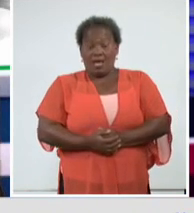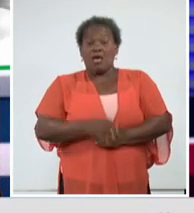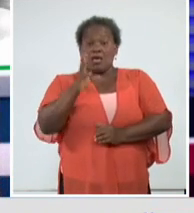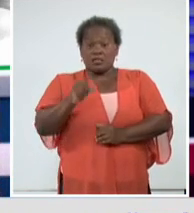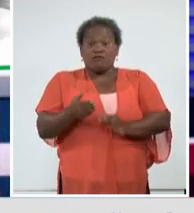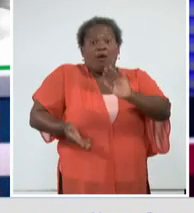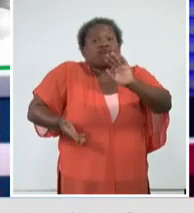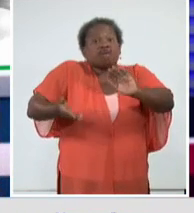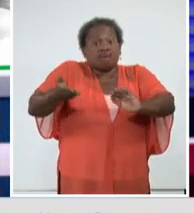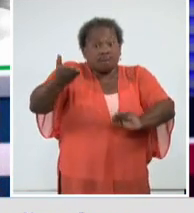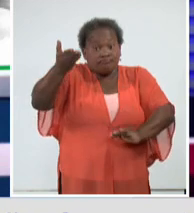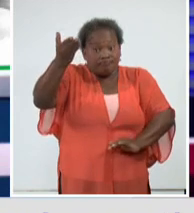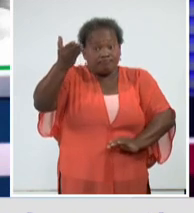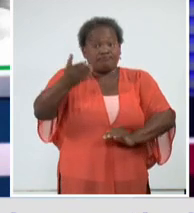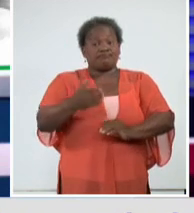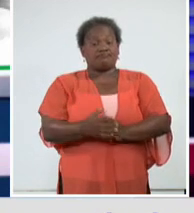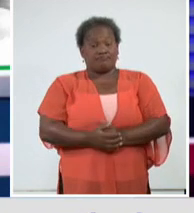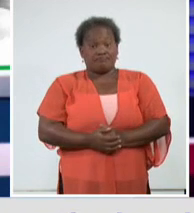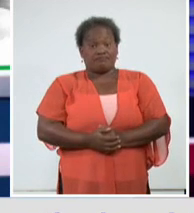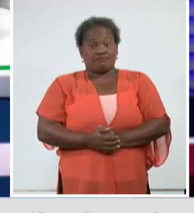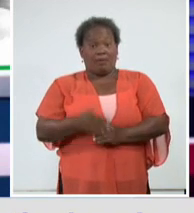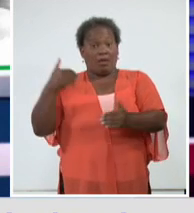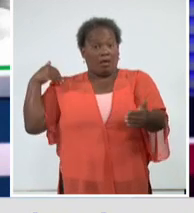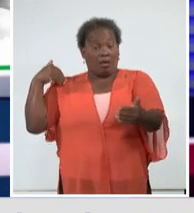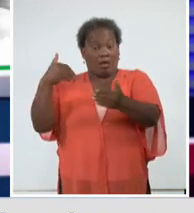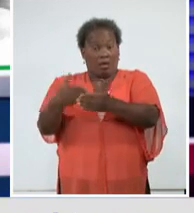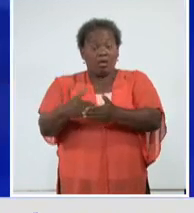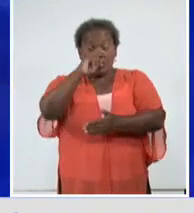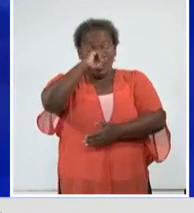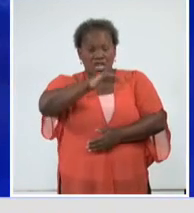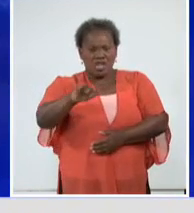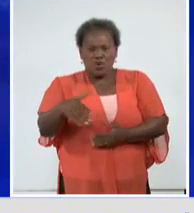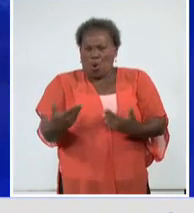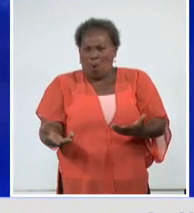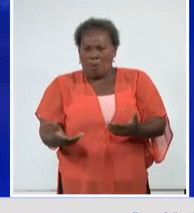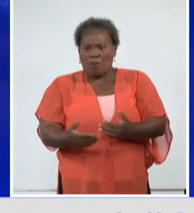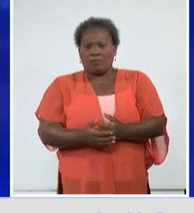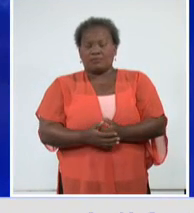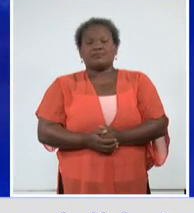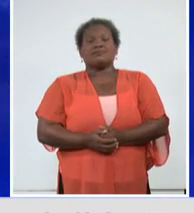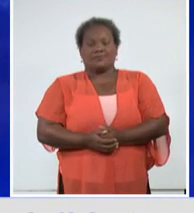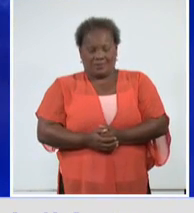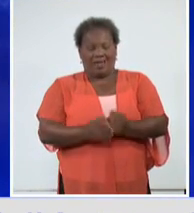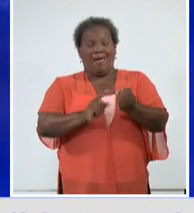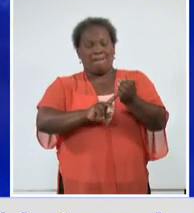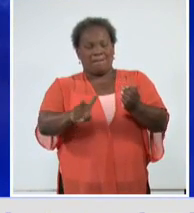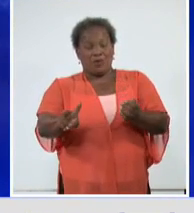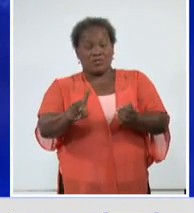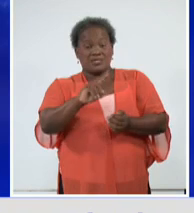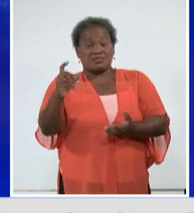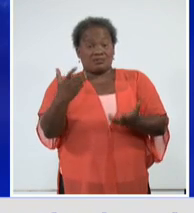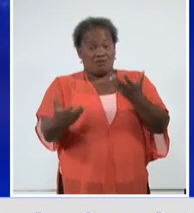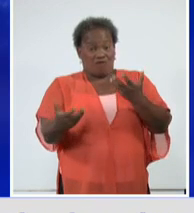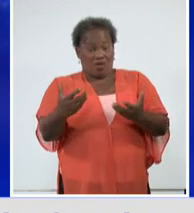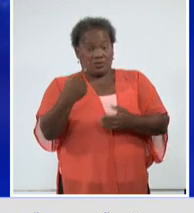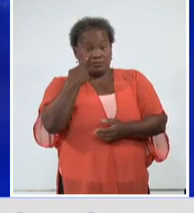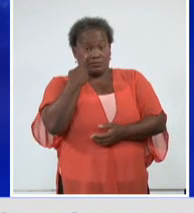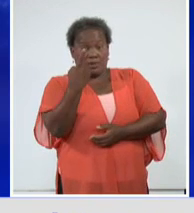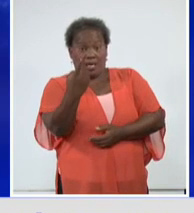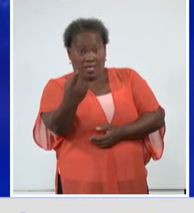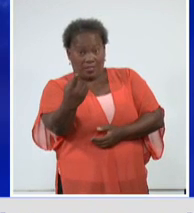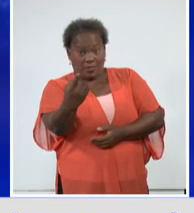desde hace varios días, y en casos pediátricos, ¿cómo se comporta? Bueno, la provincia de Cienfuegos, mientras estábamos viendo el reportaje, decíamos que